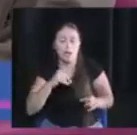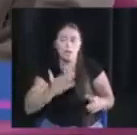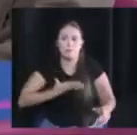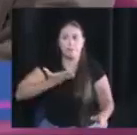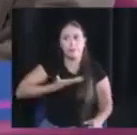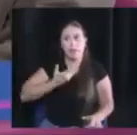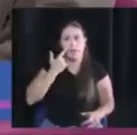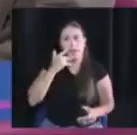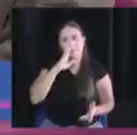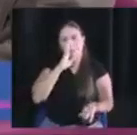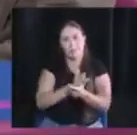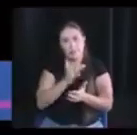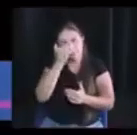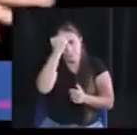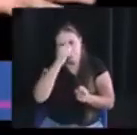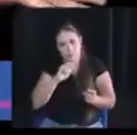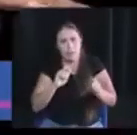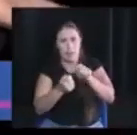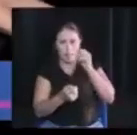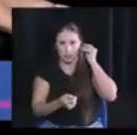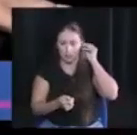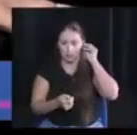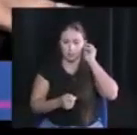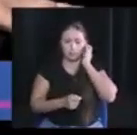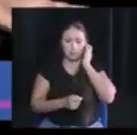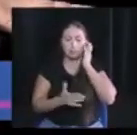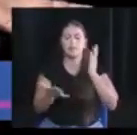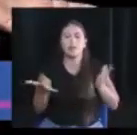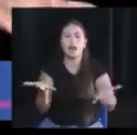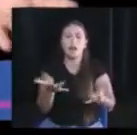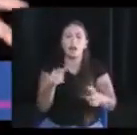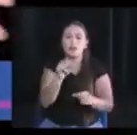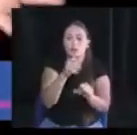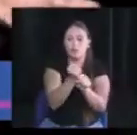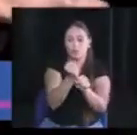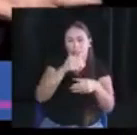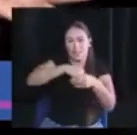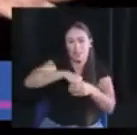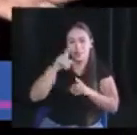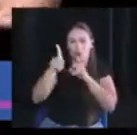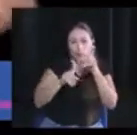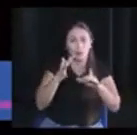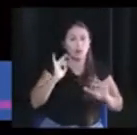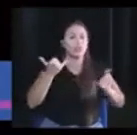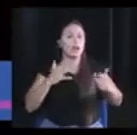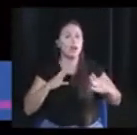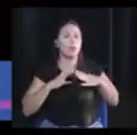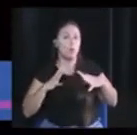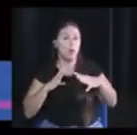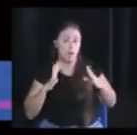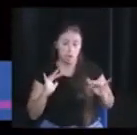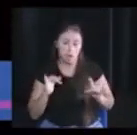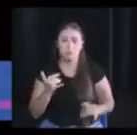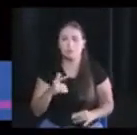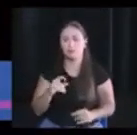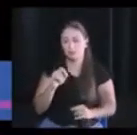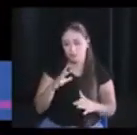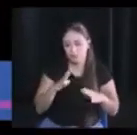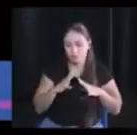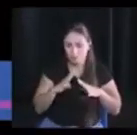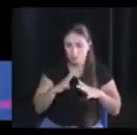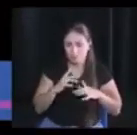esto. Ahora, Rodrigo, que ya estás retirado un poco de la actividad académica formal. Sin duda, estoy jubilado. Estás jubilado. Pero